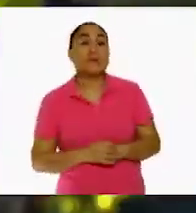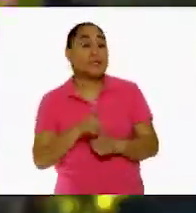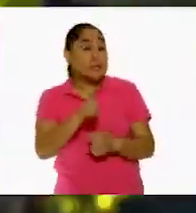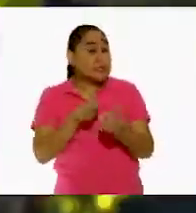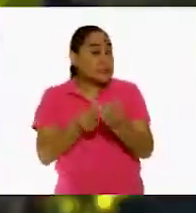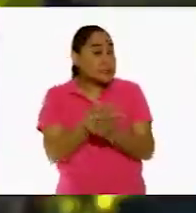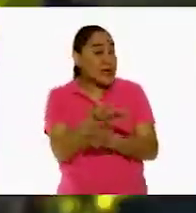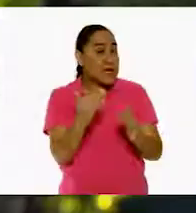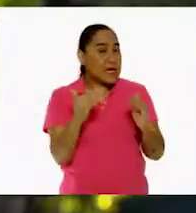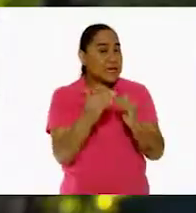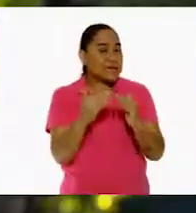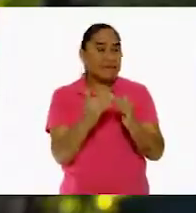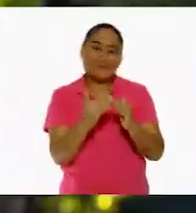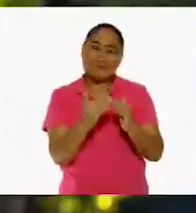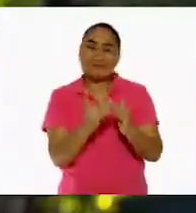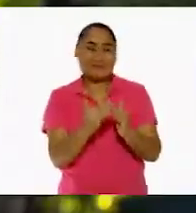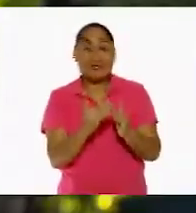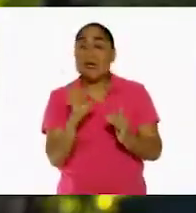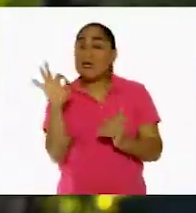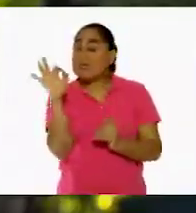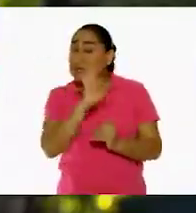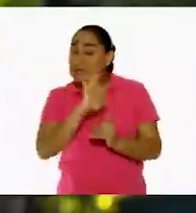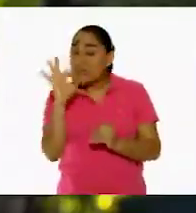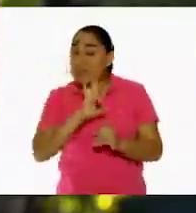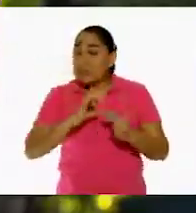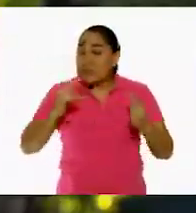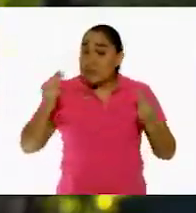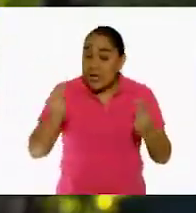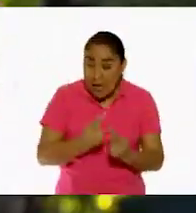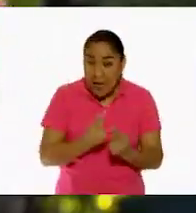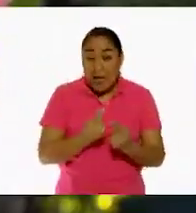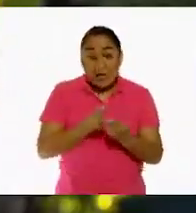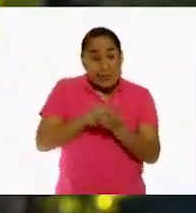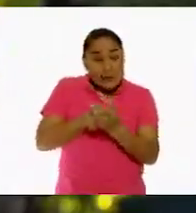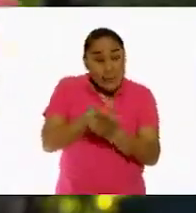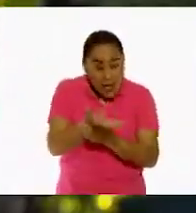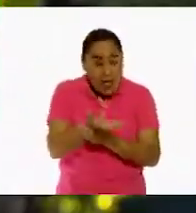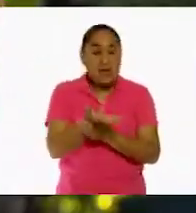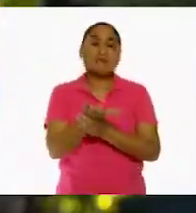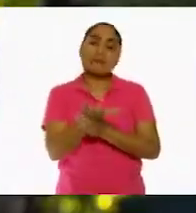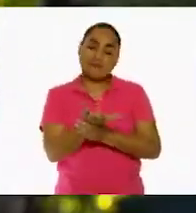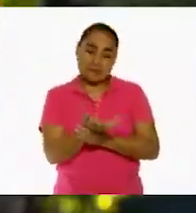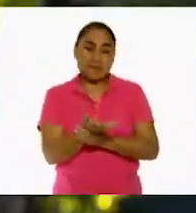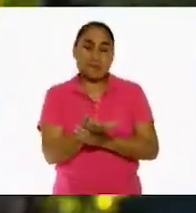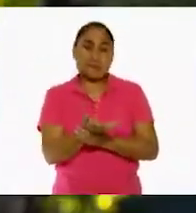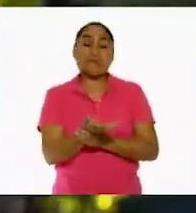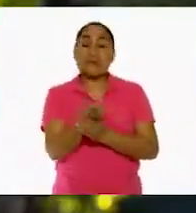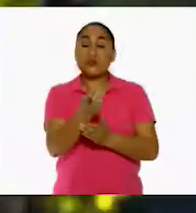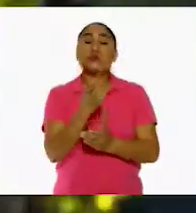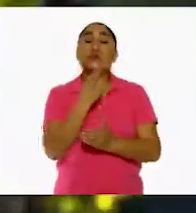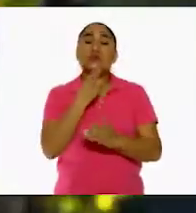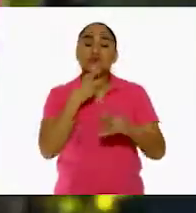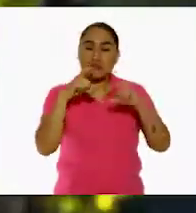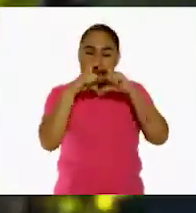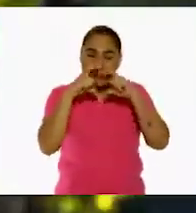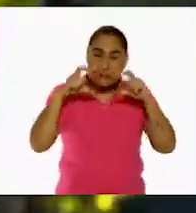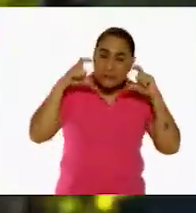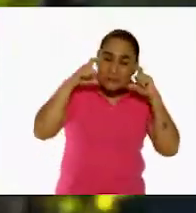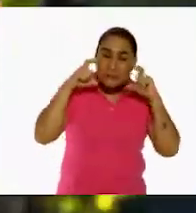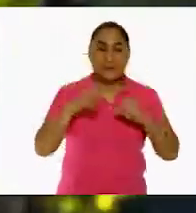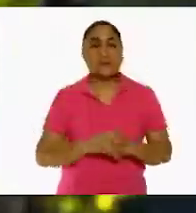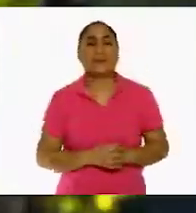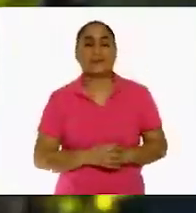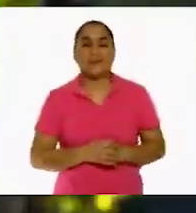no salir de casa a menos que sea muy necesario. Si lo haces, utiliza el